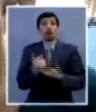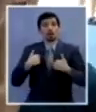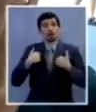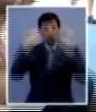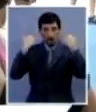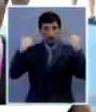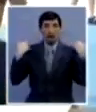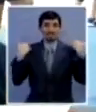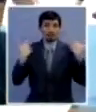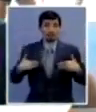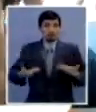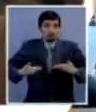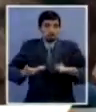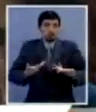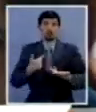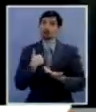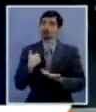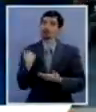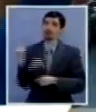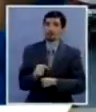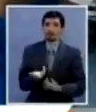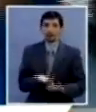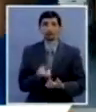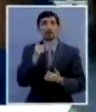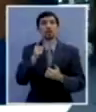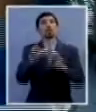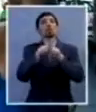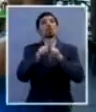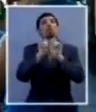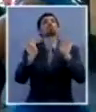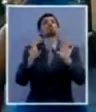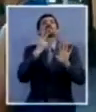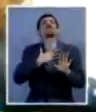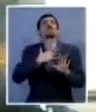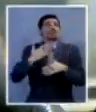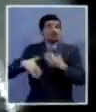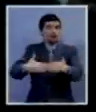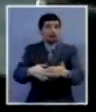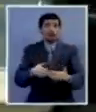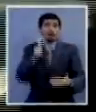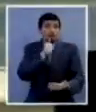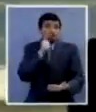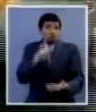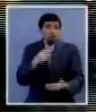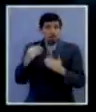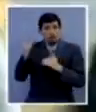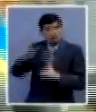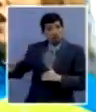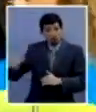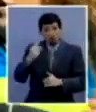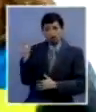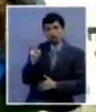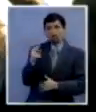física, que es lo importante. Y por eso vine. Es un sistema de vida, práctica que se vuelve más frecuente entre los vecinos que han visto un